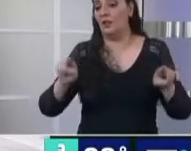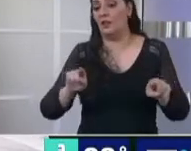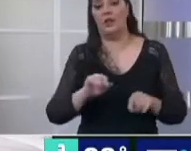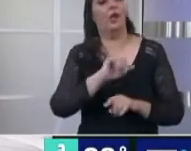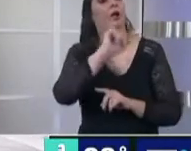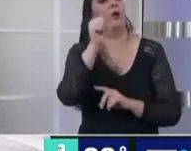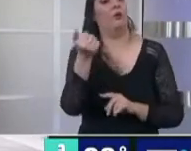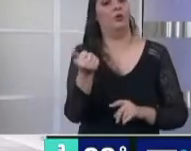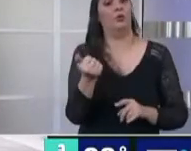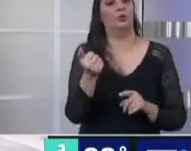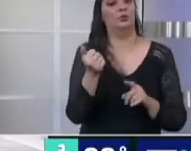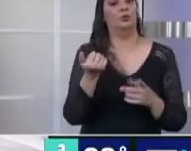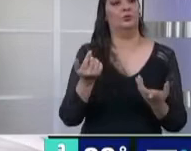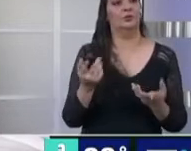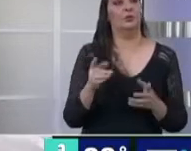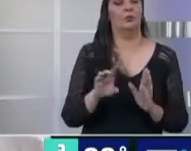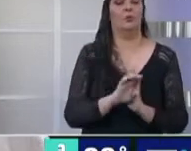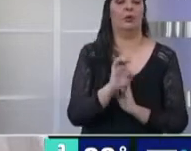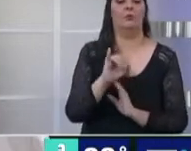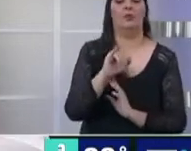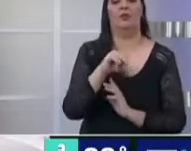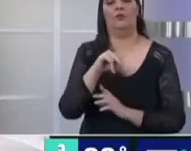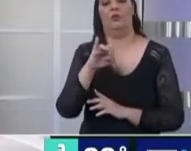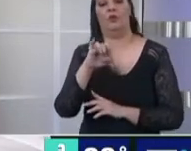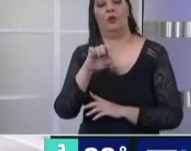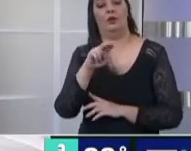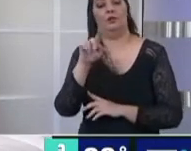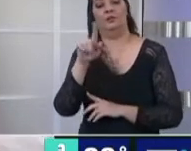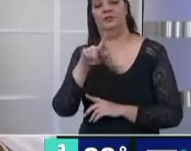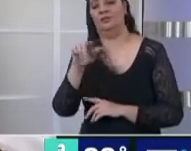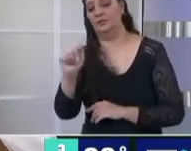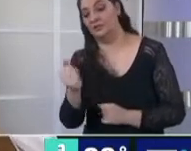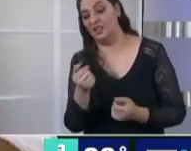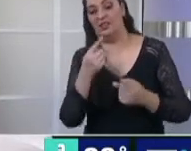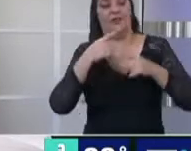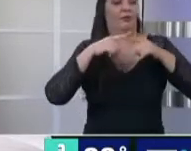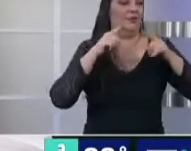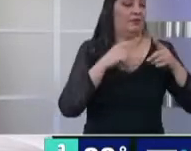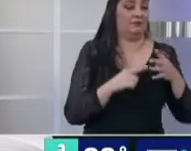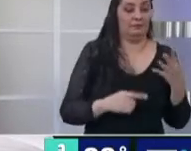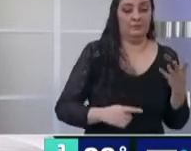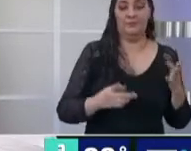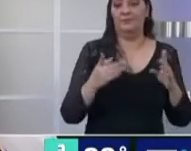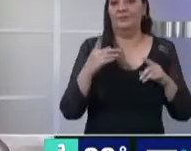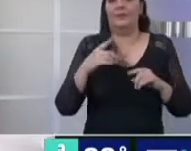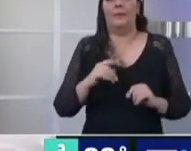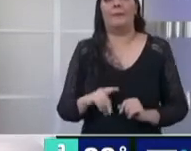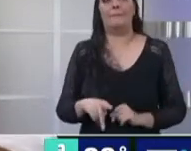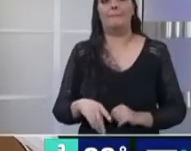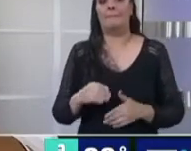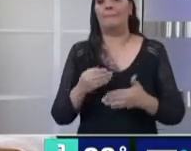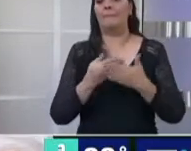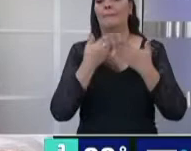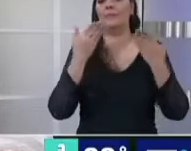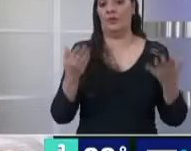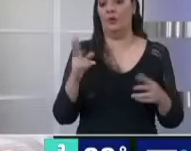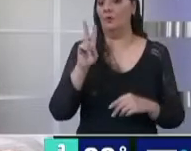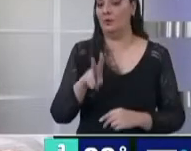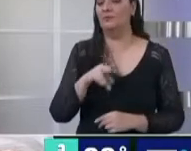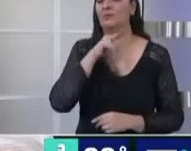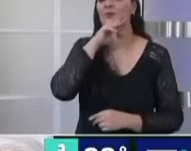virus, como el virus de la influenza, el adenovirus, otros tipos de virus. Hoy nos